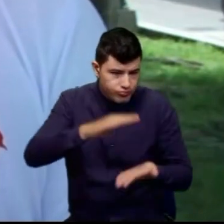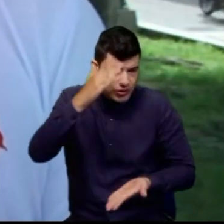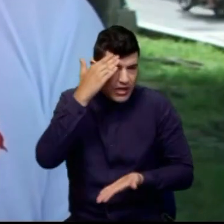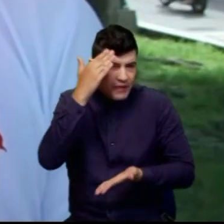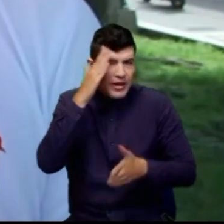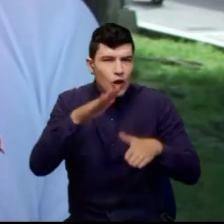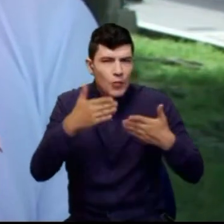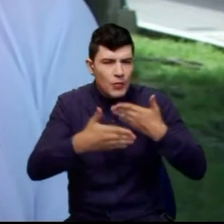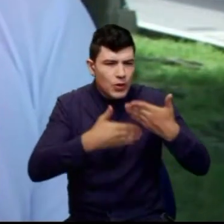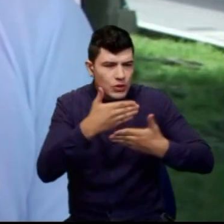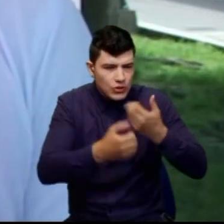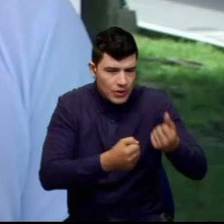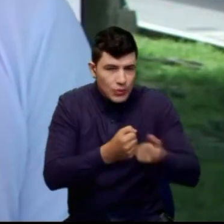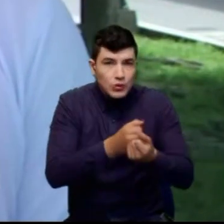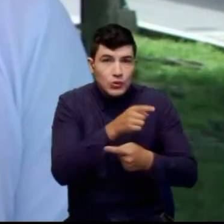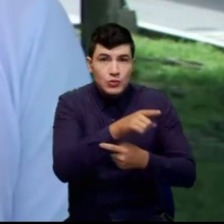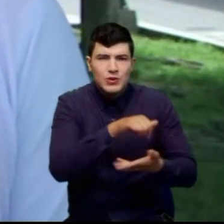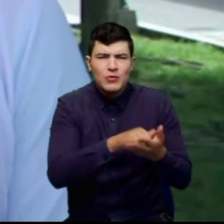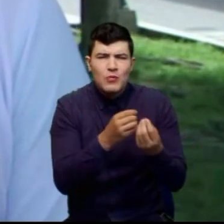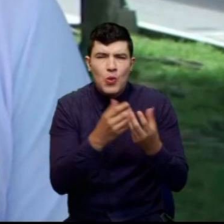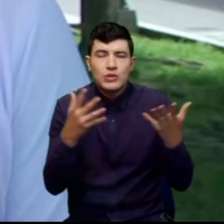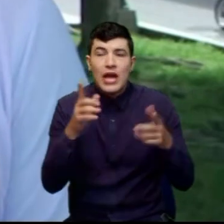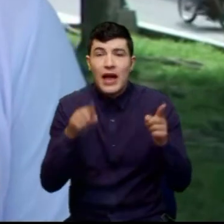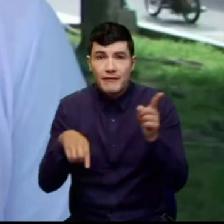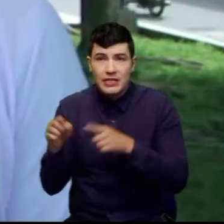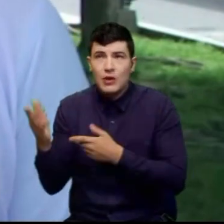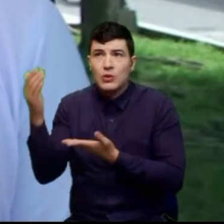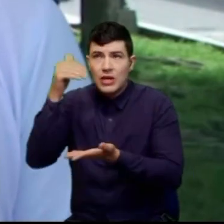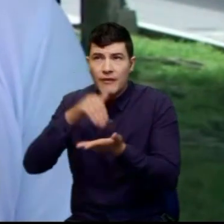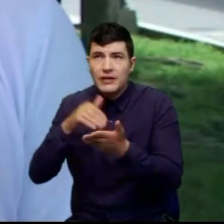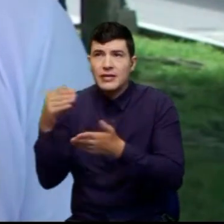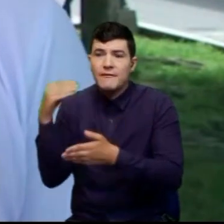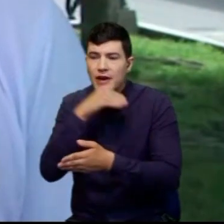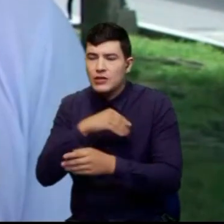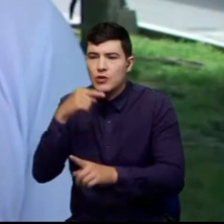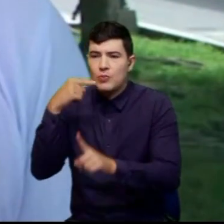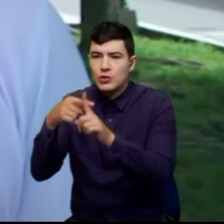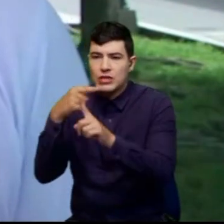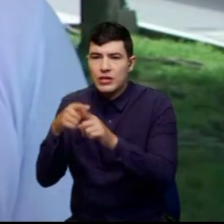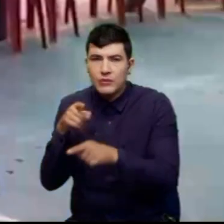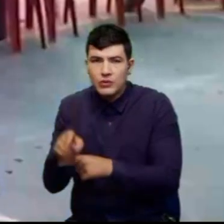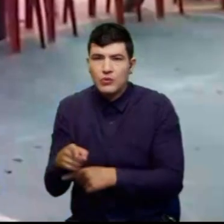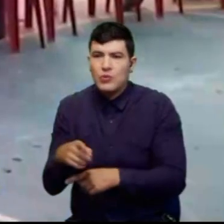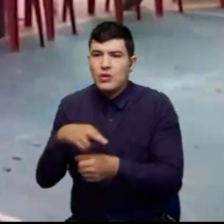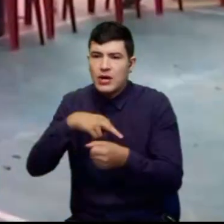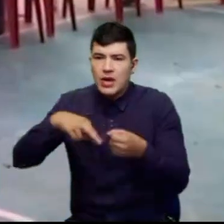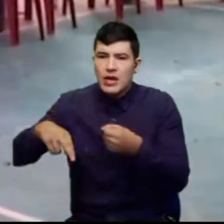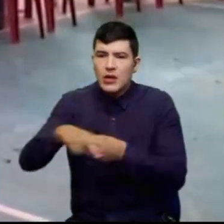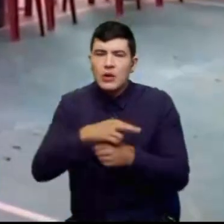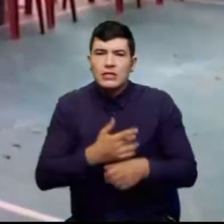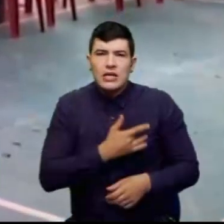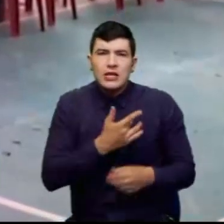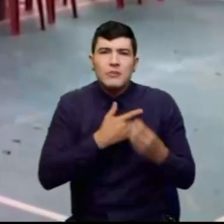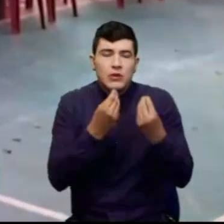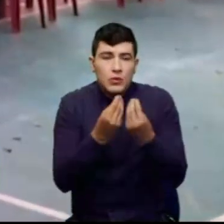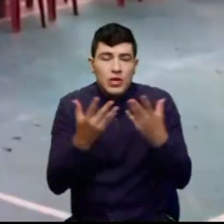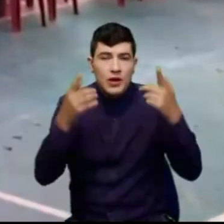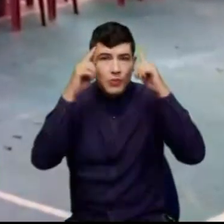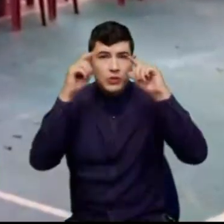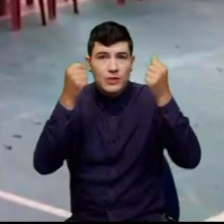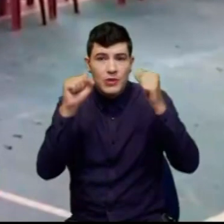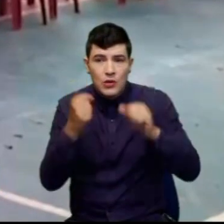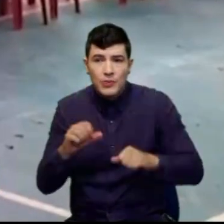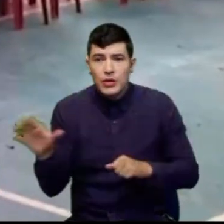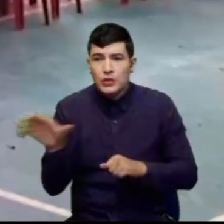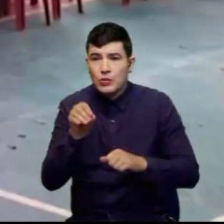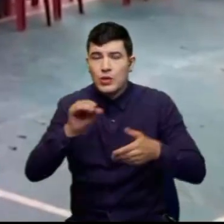se pudieran presentar falsos positivos nuevamente en la región. Hay un sentimiento de zozobra, de mucha preocupación en las comunidades.